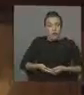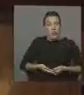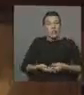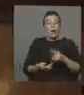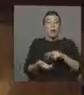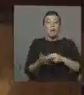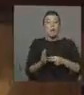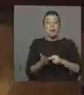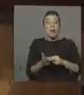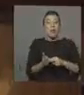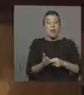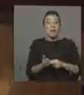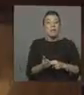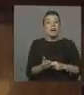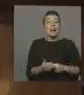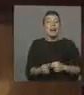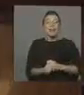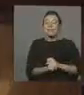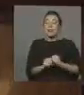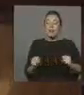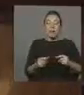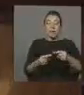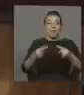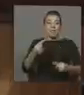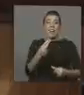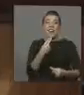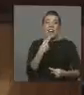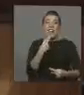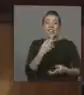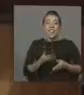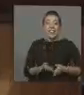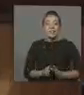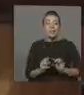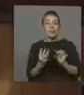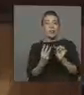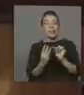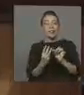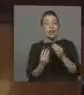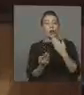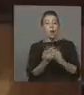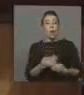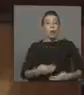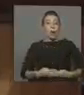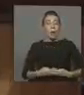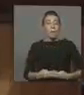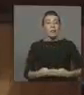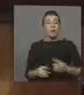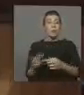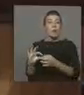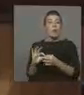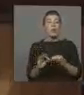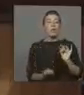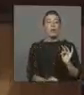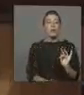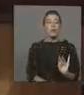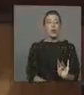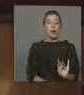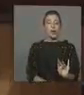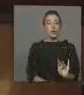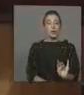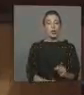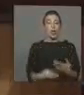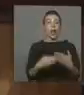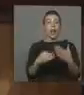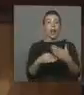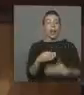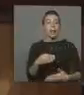alteraciones estructurales congénitas o genéticas incompatibles con la vida extrauterina. Y la tercera, cuando el embarazo es resultado de una violación, con un